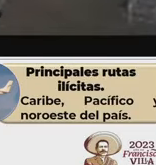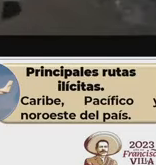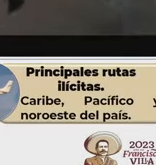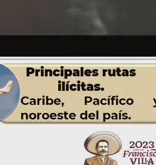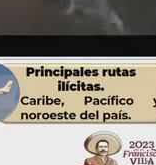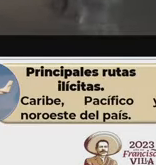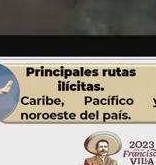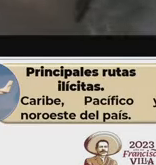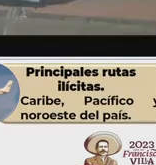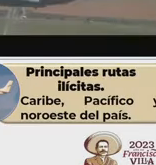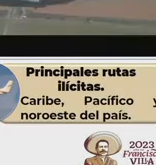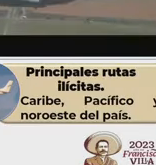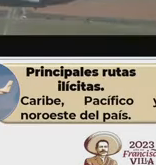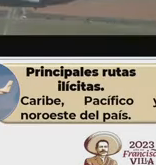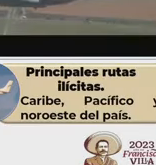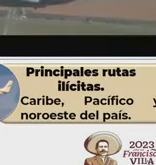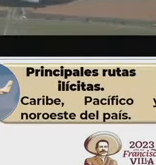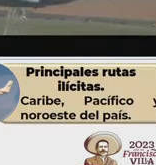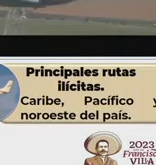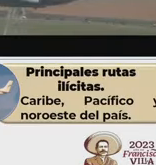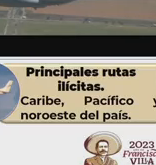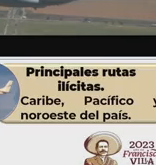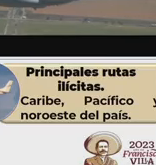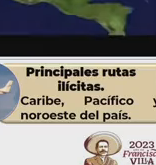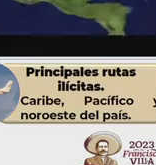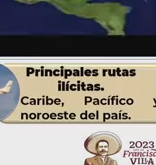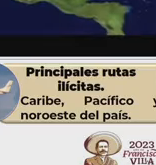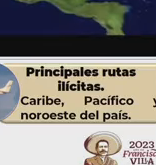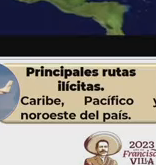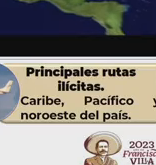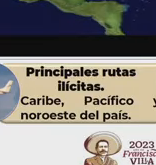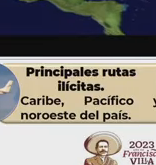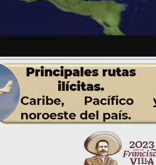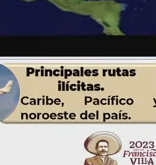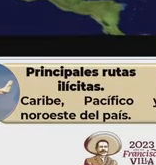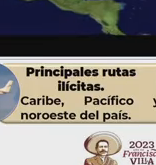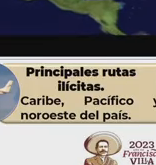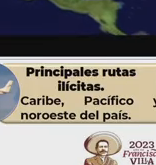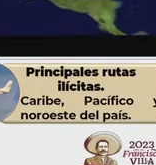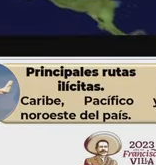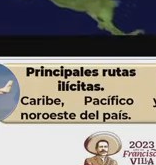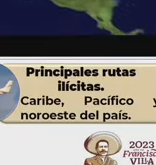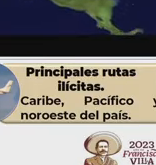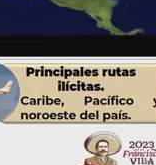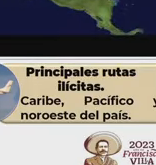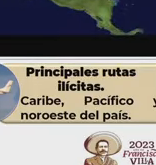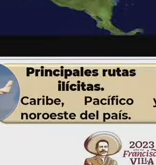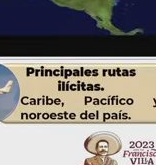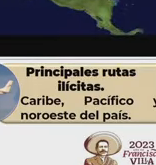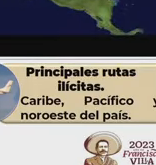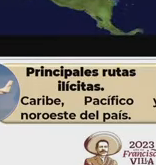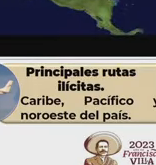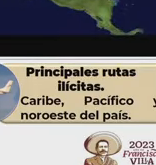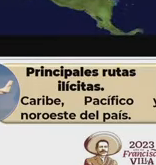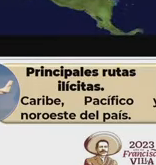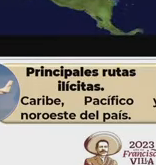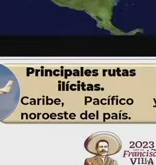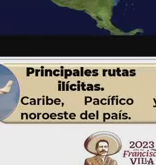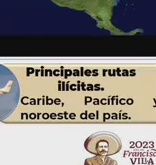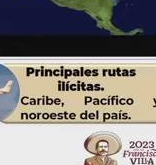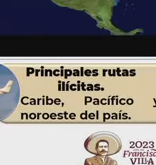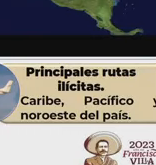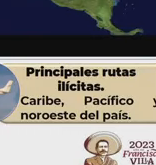76 aeropuertos y las rutas que tenemos identificadas para estos vuelos ilícitos es el Caribe, el Pacífico